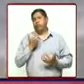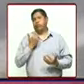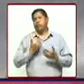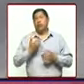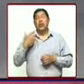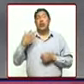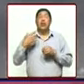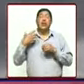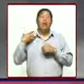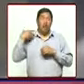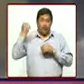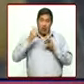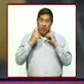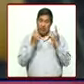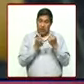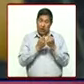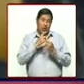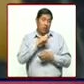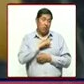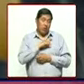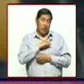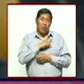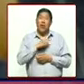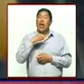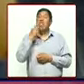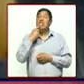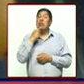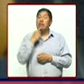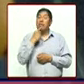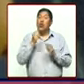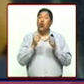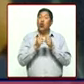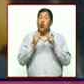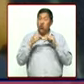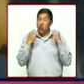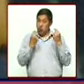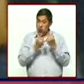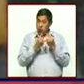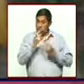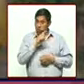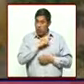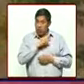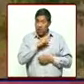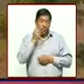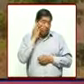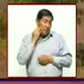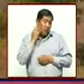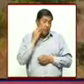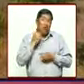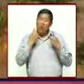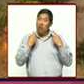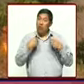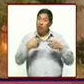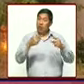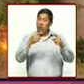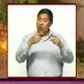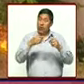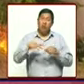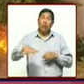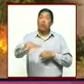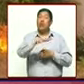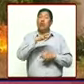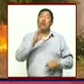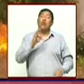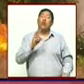El comandante departamental de policía, coronel Hernán Romero, informó que junto al talento humano policial de bomberos, se trasladaron al barrio Bajo